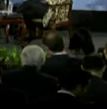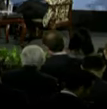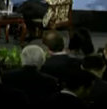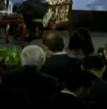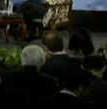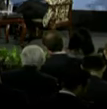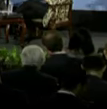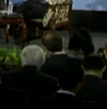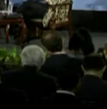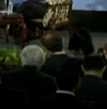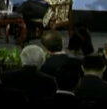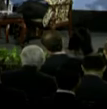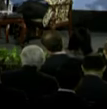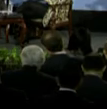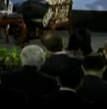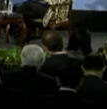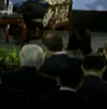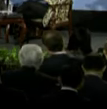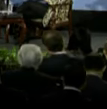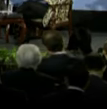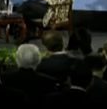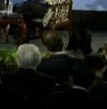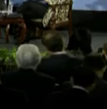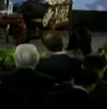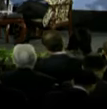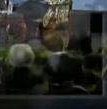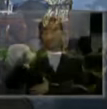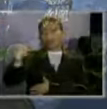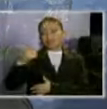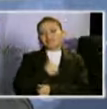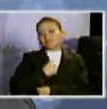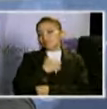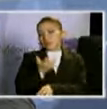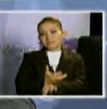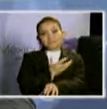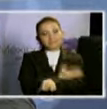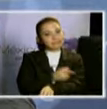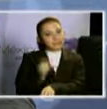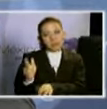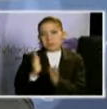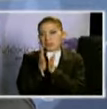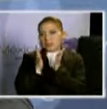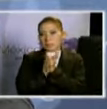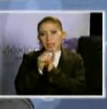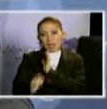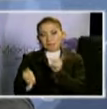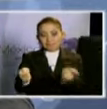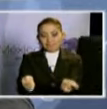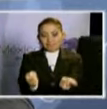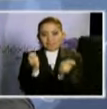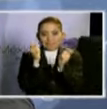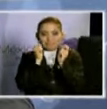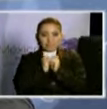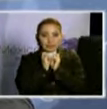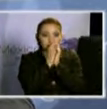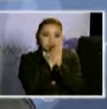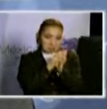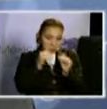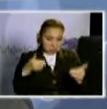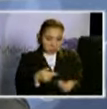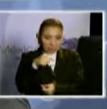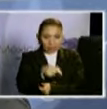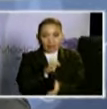y el Delito, que desafortunadamente no pudo acompañar, no pudo participar y me ha pedido de